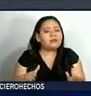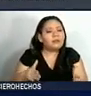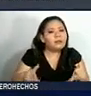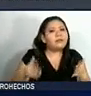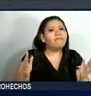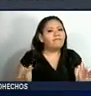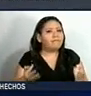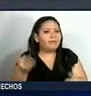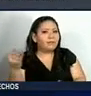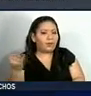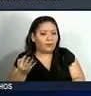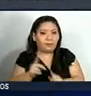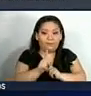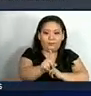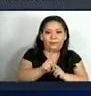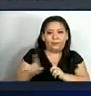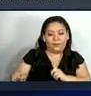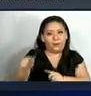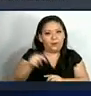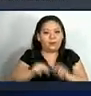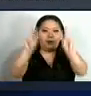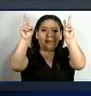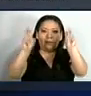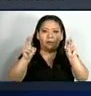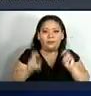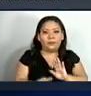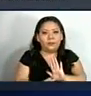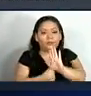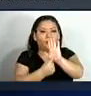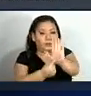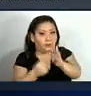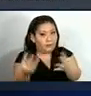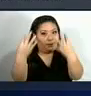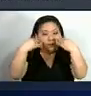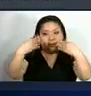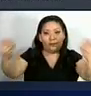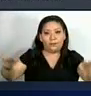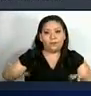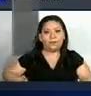muy importante. Vamos a iniciar con nuestros titulares. Quédese con nosotros. Bienvenidos.